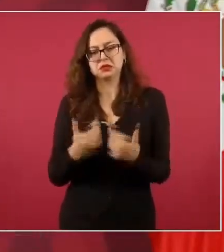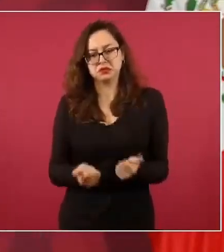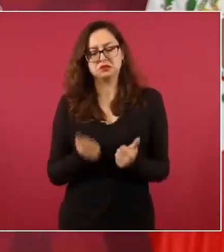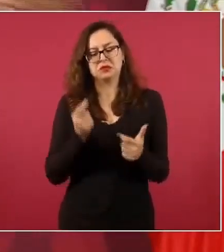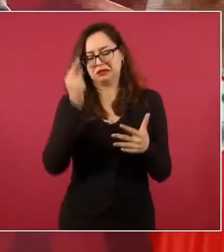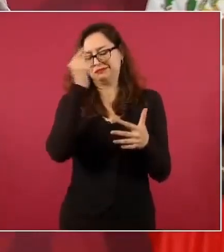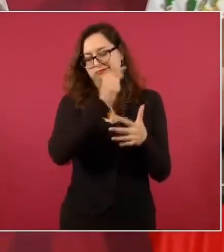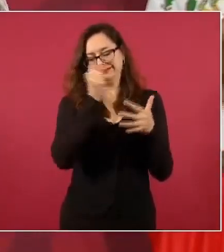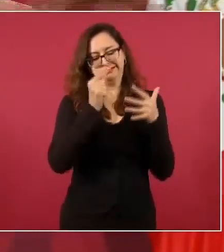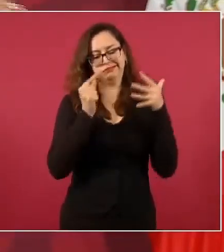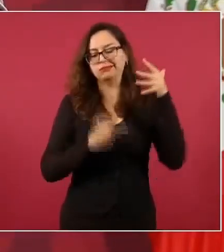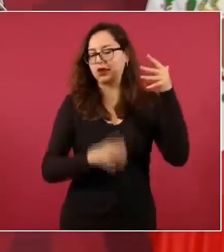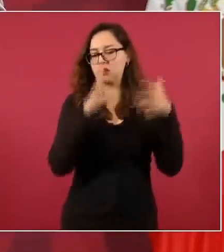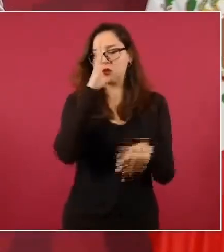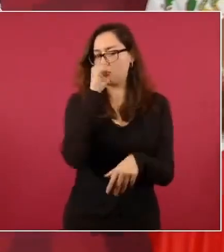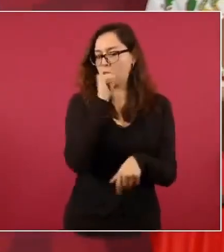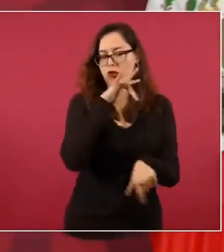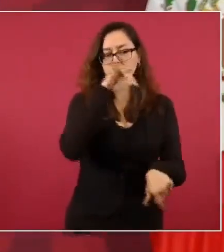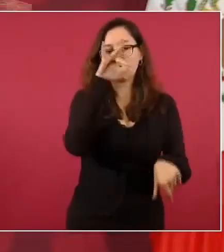pero sí hay